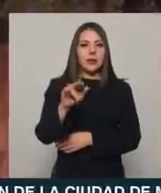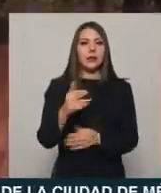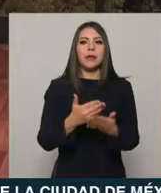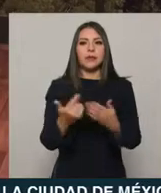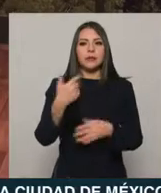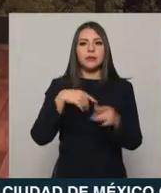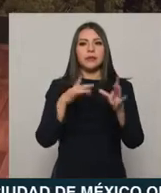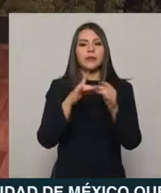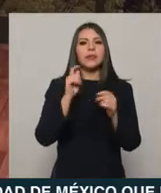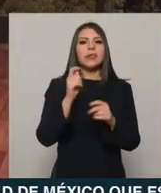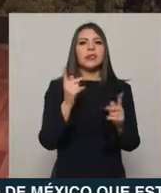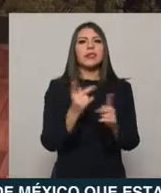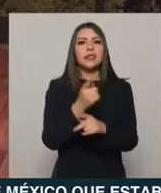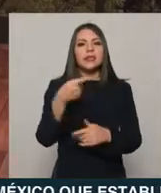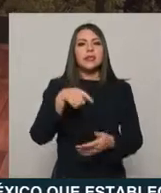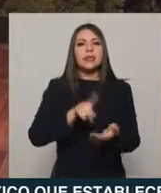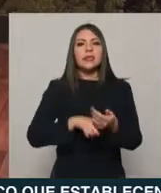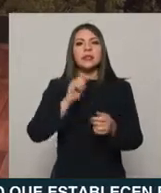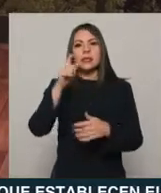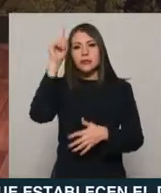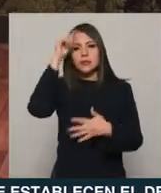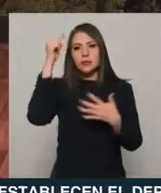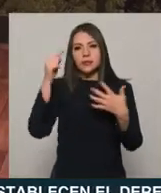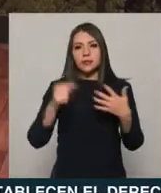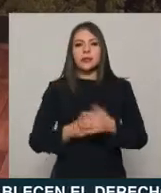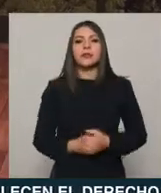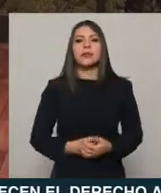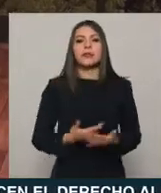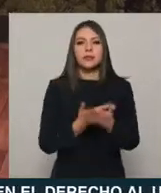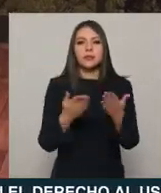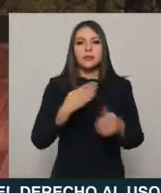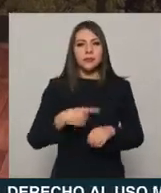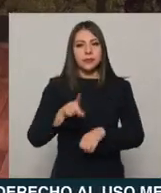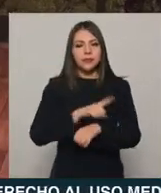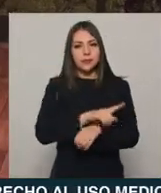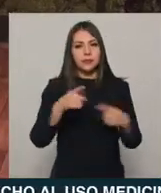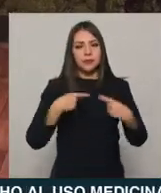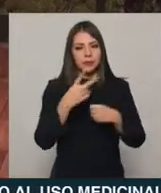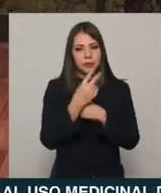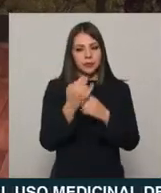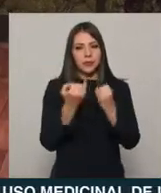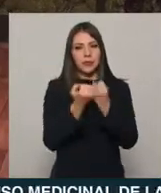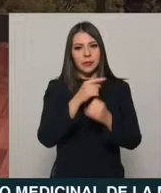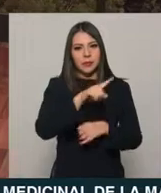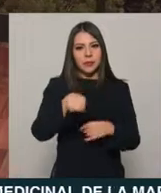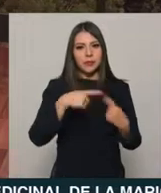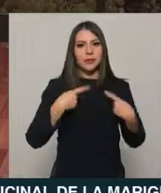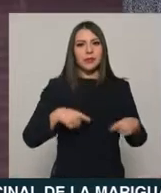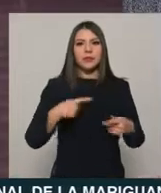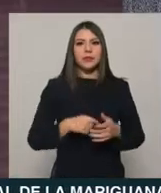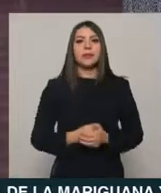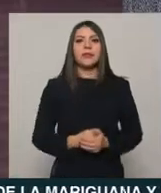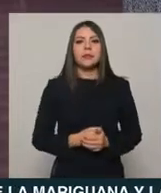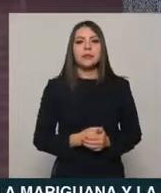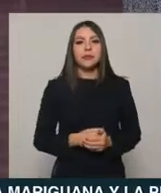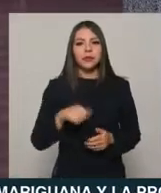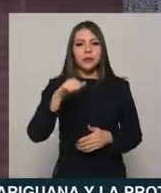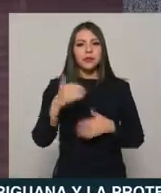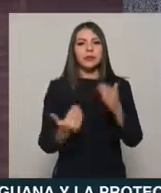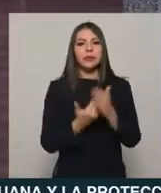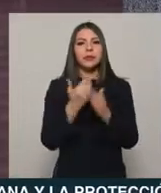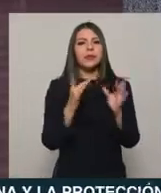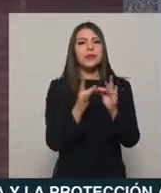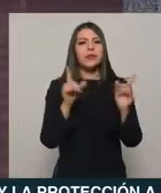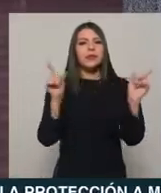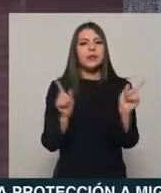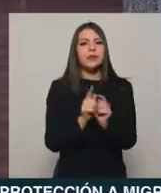por acompañarnos nuevamente. Buenos días otra vez a tu amable auditorio y a ustedes también. Bueno, pues a lo largo de esta mañana hemos abordado de manera breve